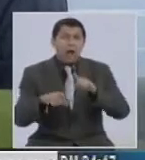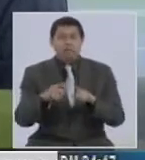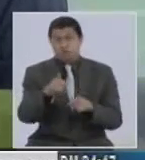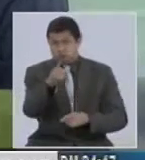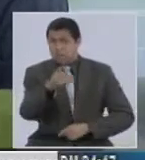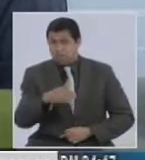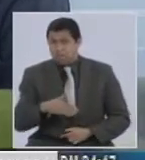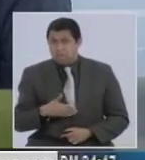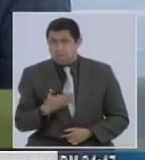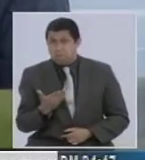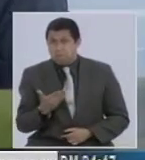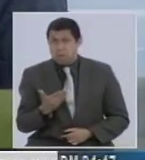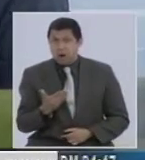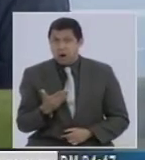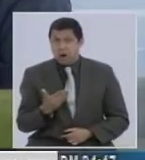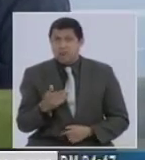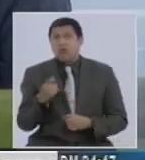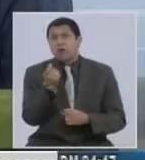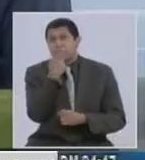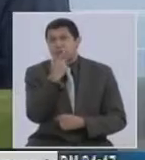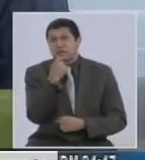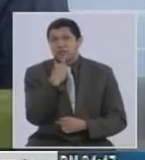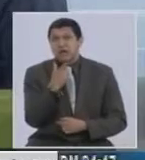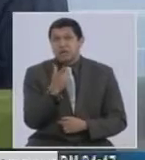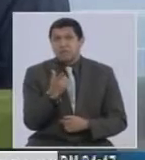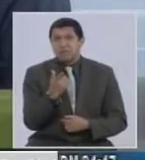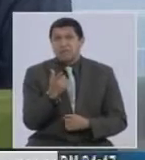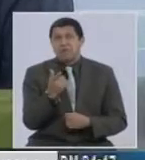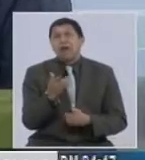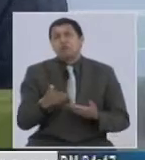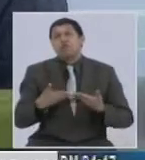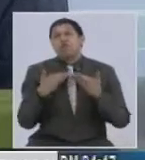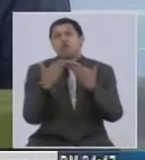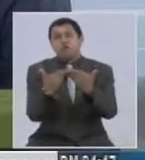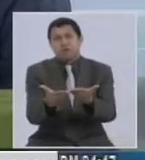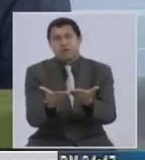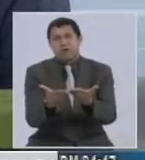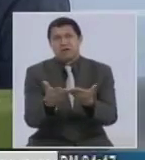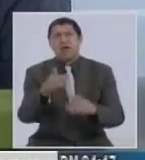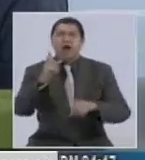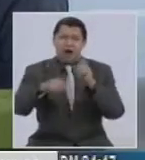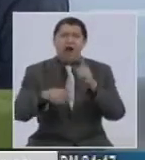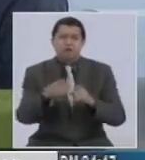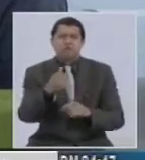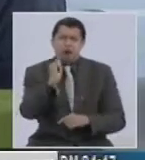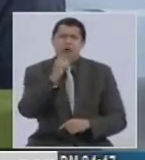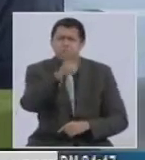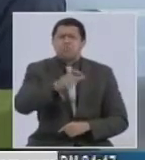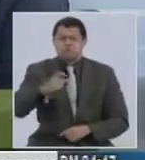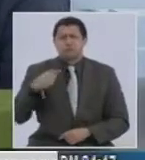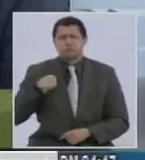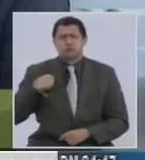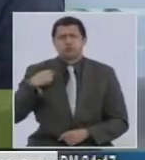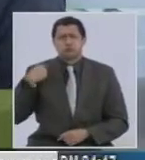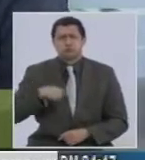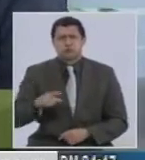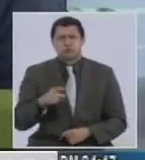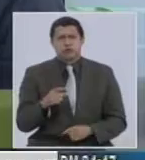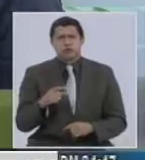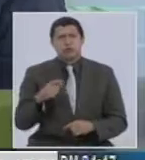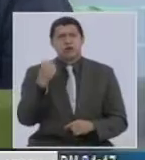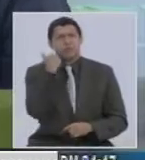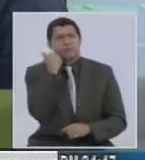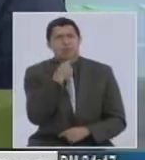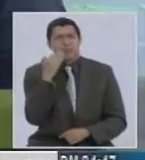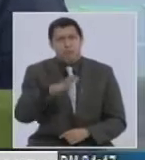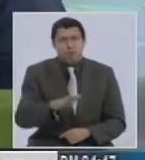forma tiene acceso a estos medicamentos, que puede hacer algún tipo de donativo. Pues nos ha pasado que sí ha habido gente que de repente algún paciente